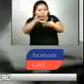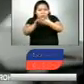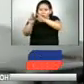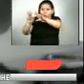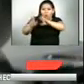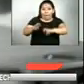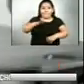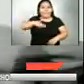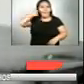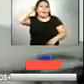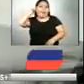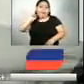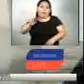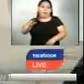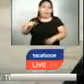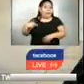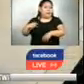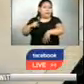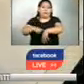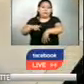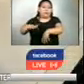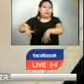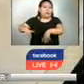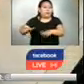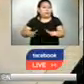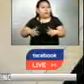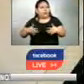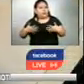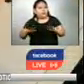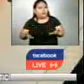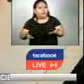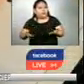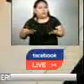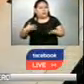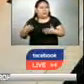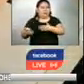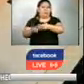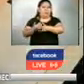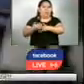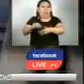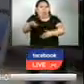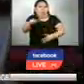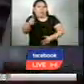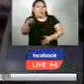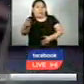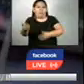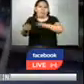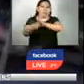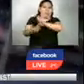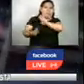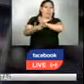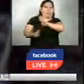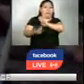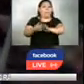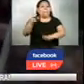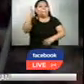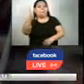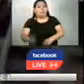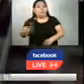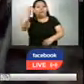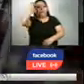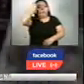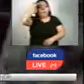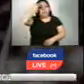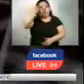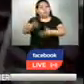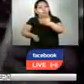un amigo, ya fue tarde y luego comenzaron a acosarme desde otro número. Expertos en el tema informático hacen